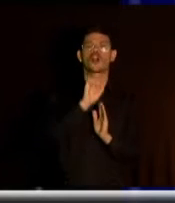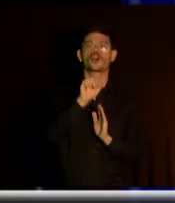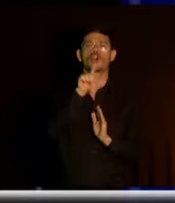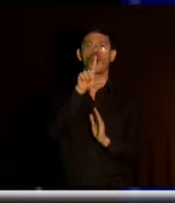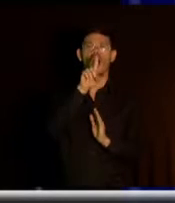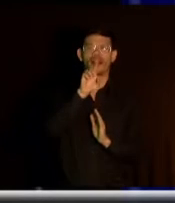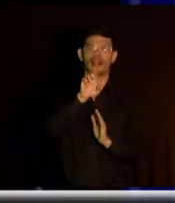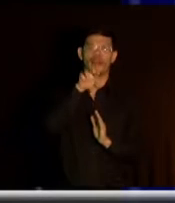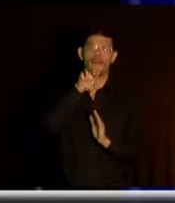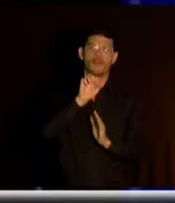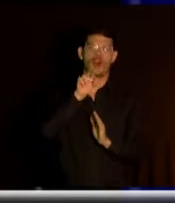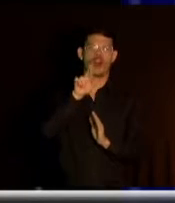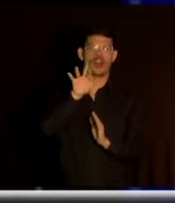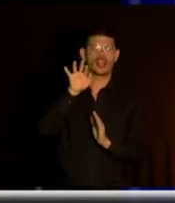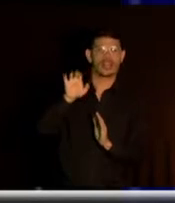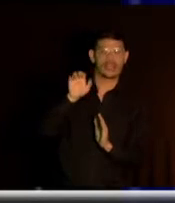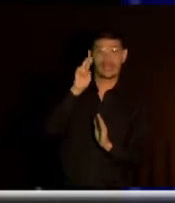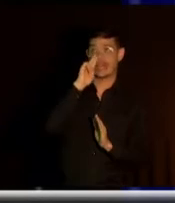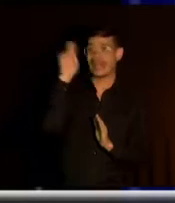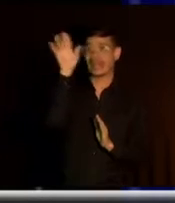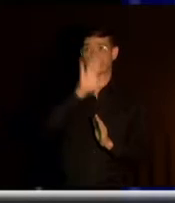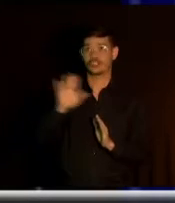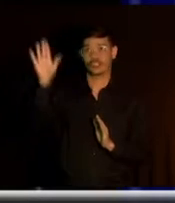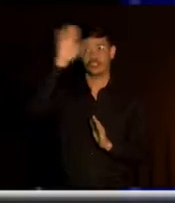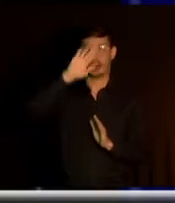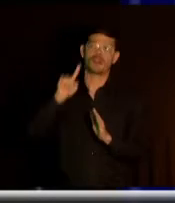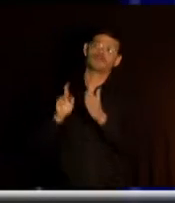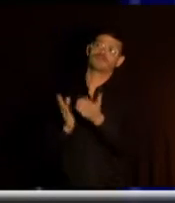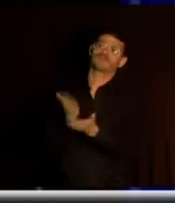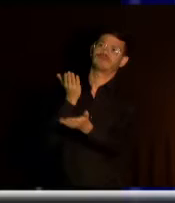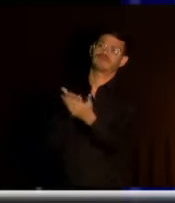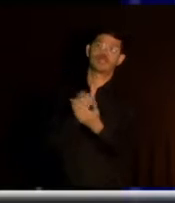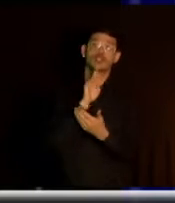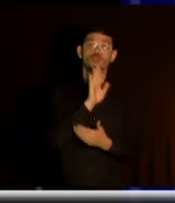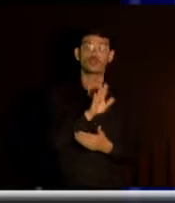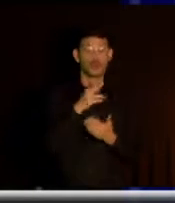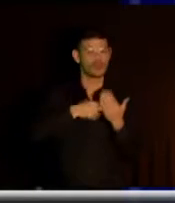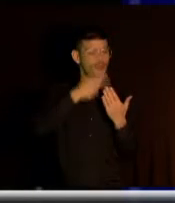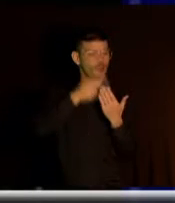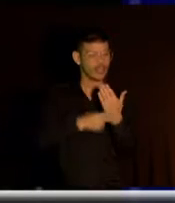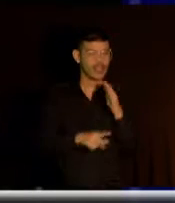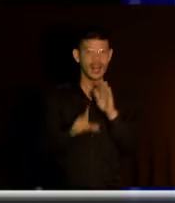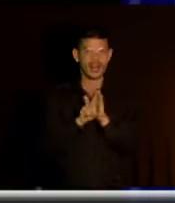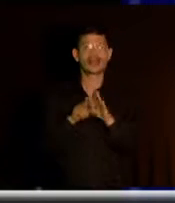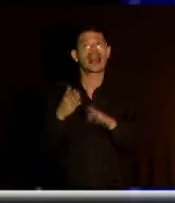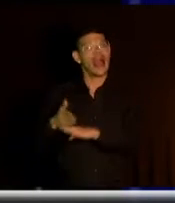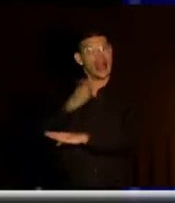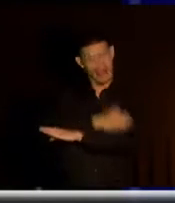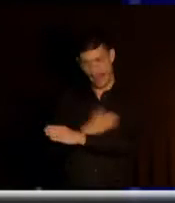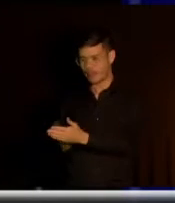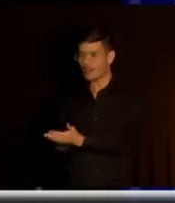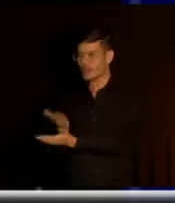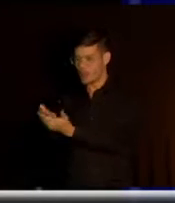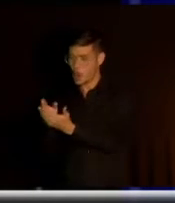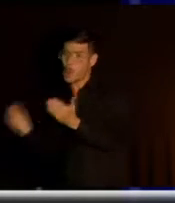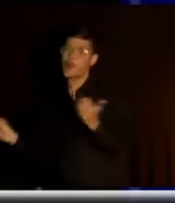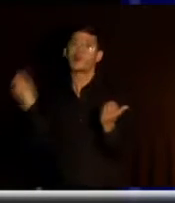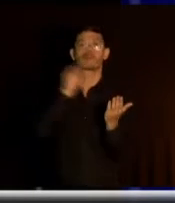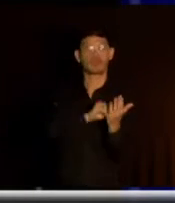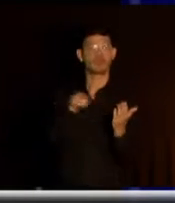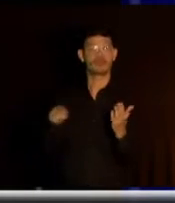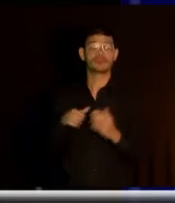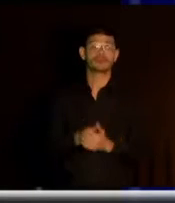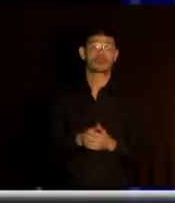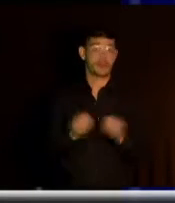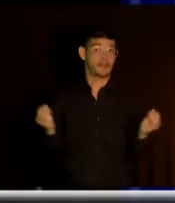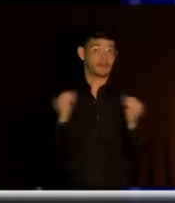La sustancia, los elementos fundamentales de este proyecto de ley están vertidos en este proyecto. Además, es de destacar